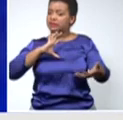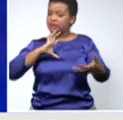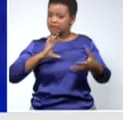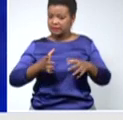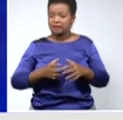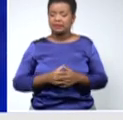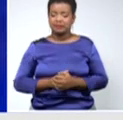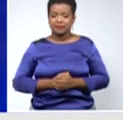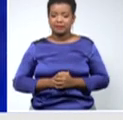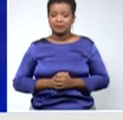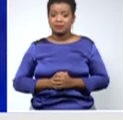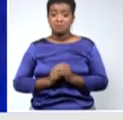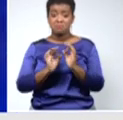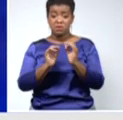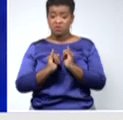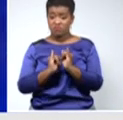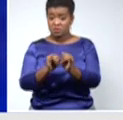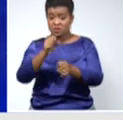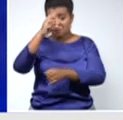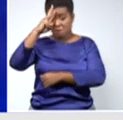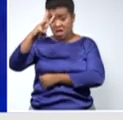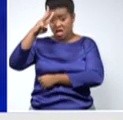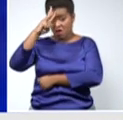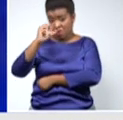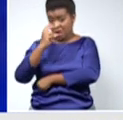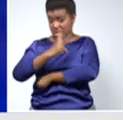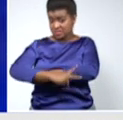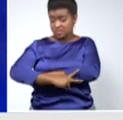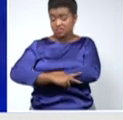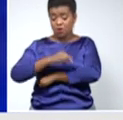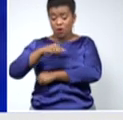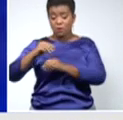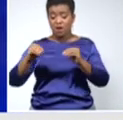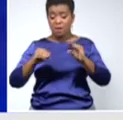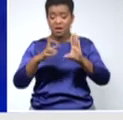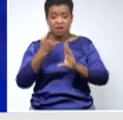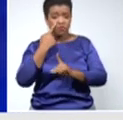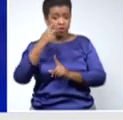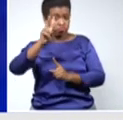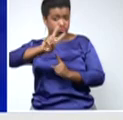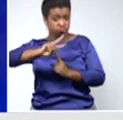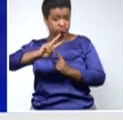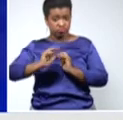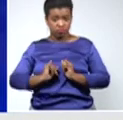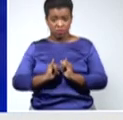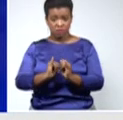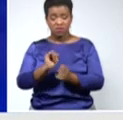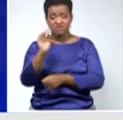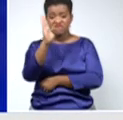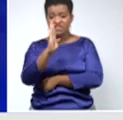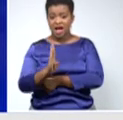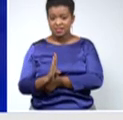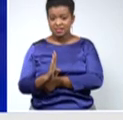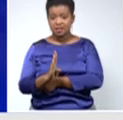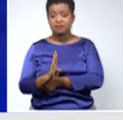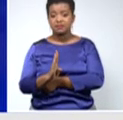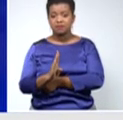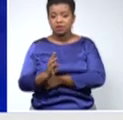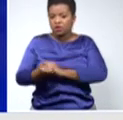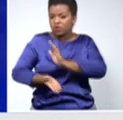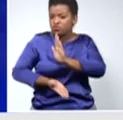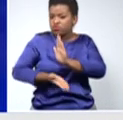Ese dato que dabas de México. Esta mañana yo oí en Telesur que Brasil tuvo la cifra más alta de